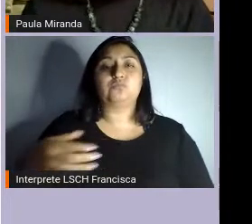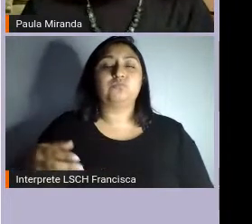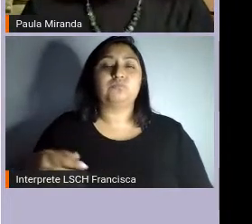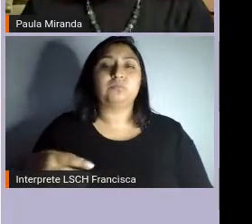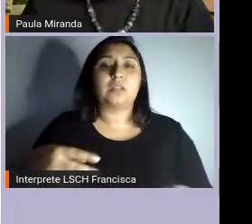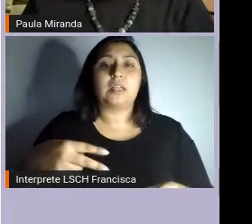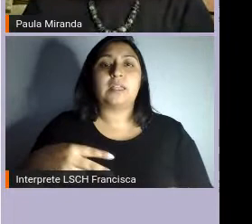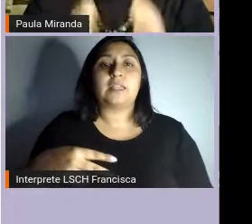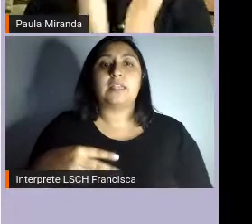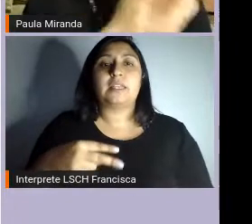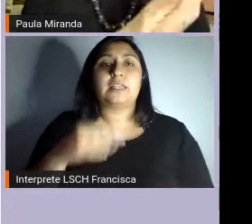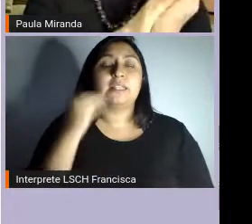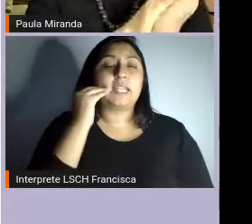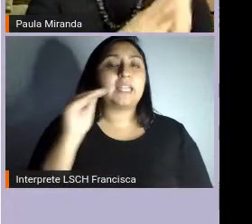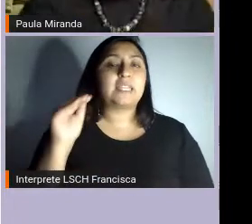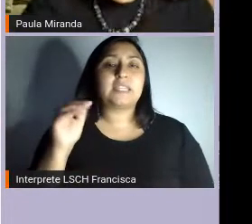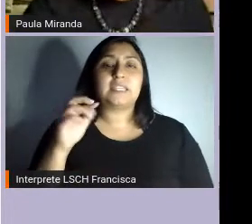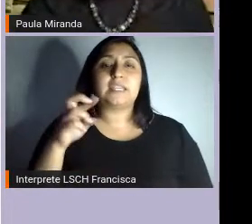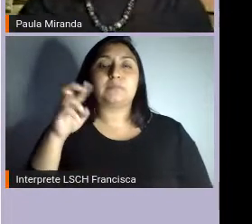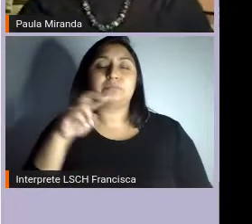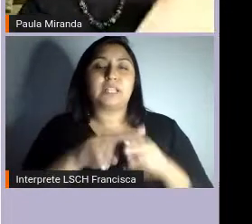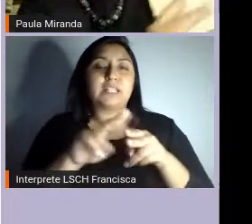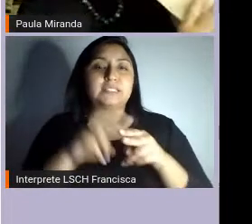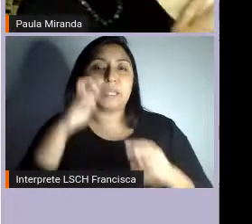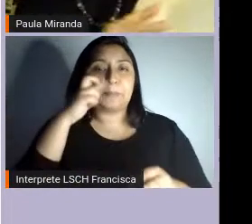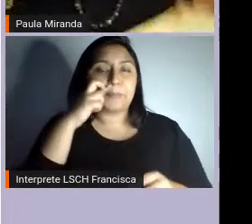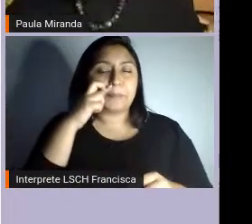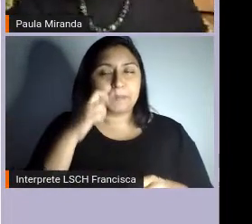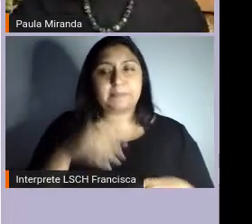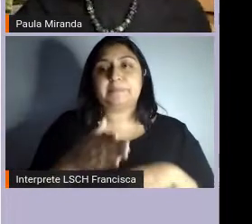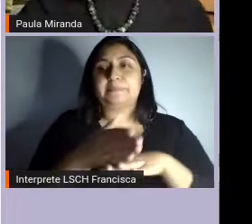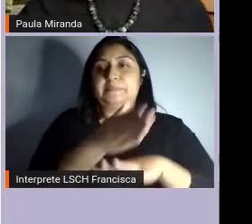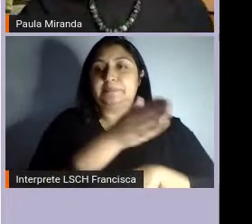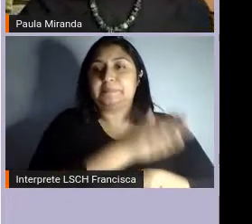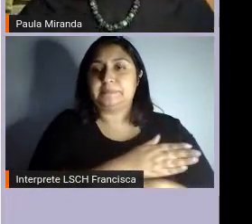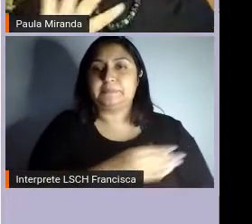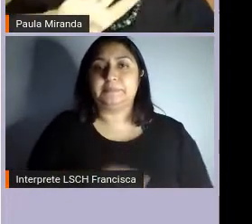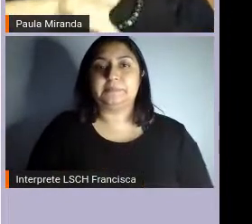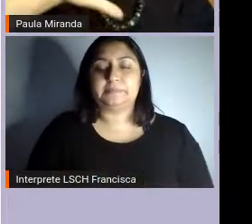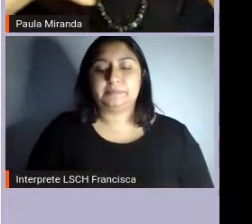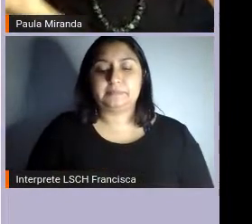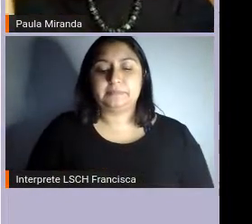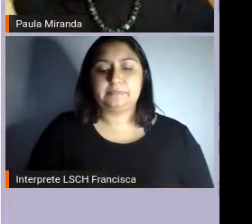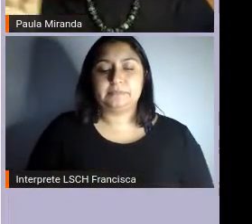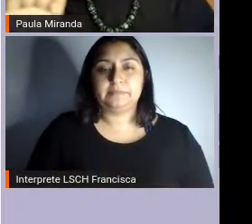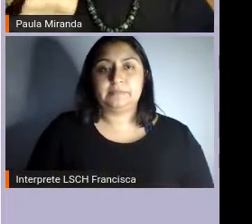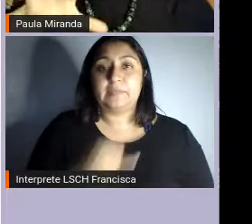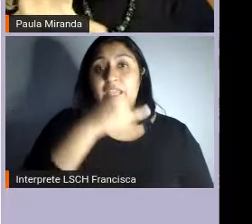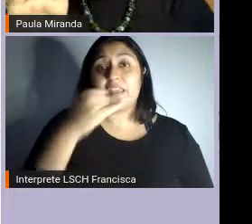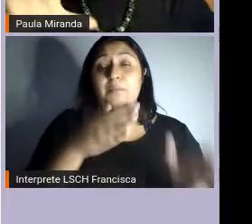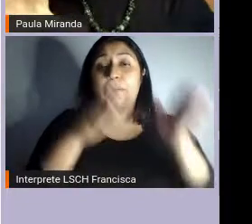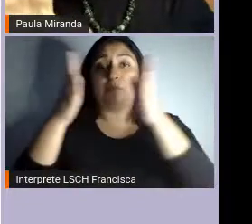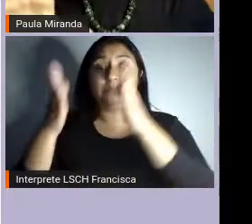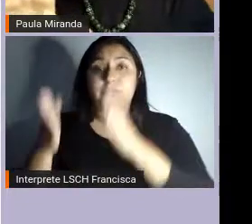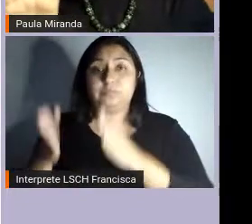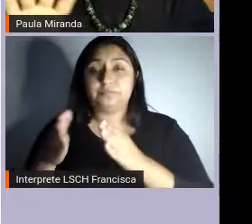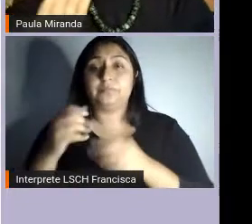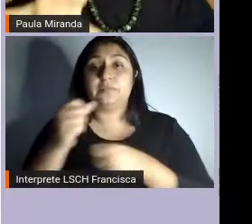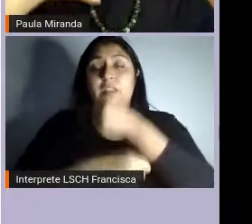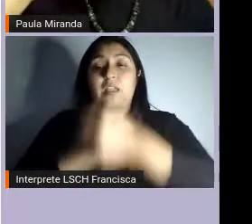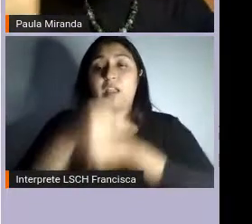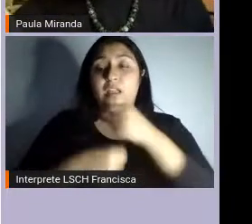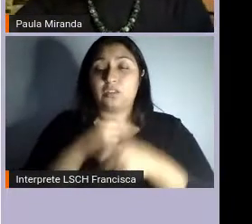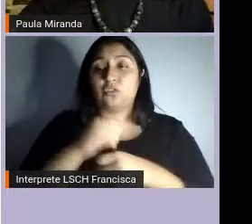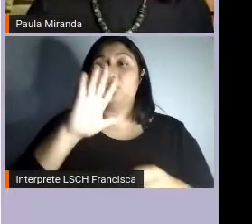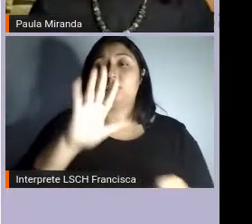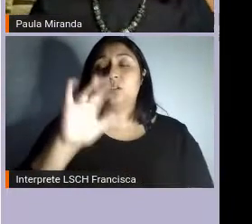es toda mi desventura. Esa es la previa. Esa es la tenemos a pie de página en, esta, en este libro. Y luego la versión del 57, 58